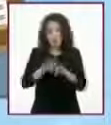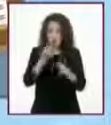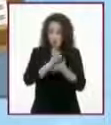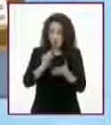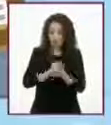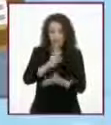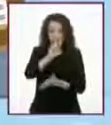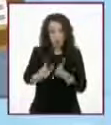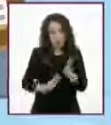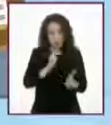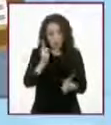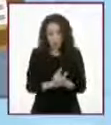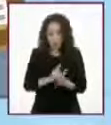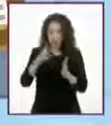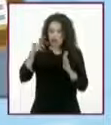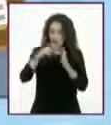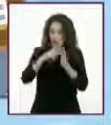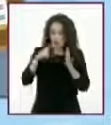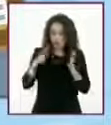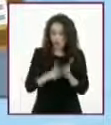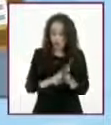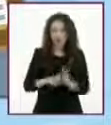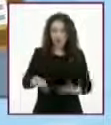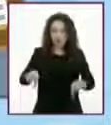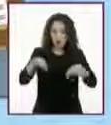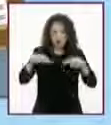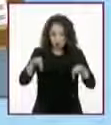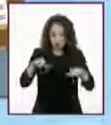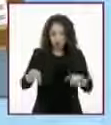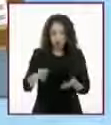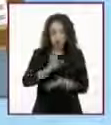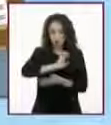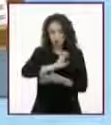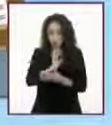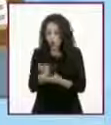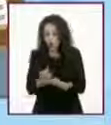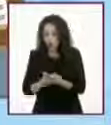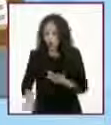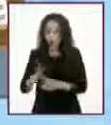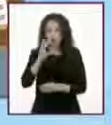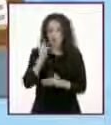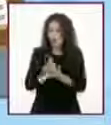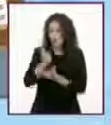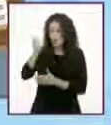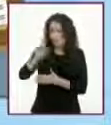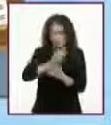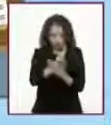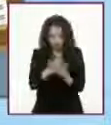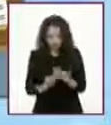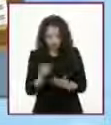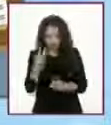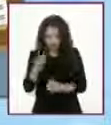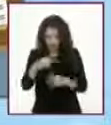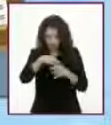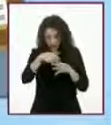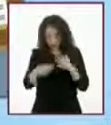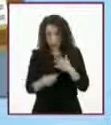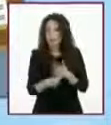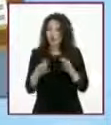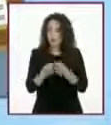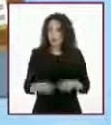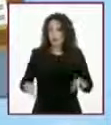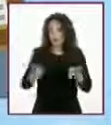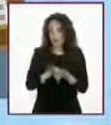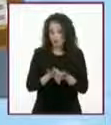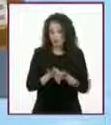reglamentos, oficios, comprobantes de pago y contratos son algunos de los textos funcionales más importantes. Los textos